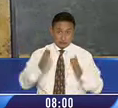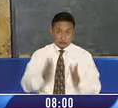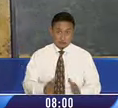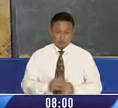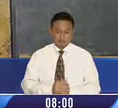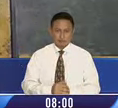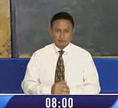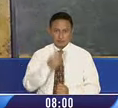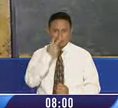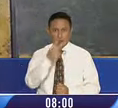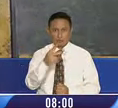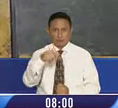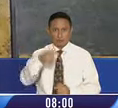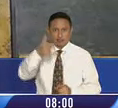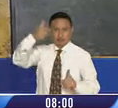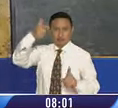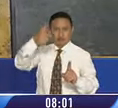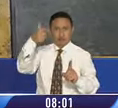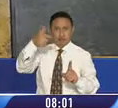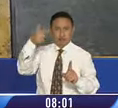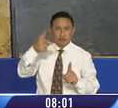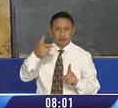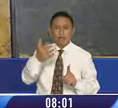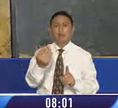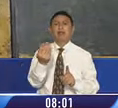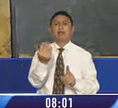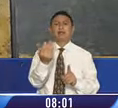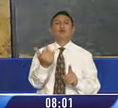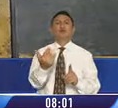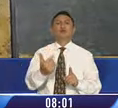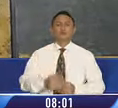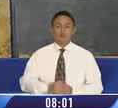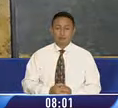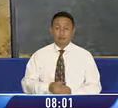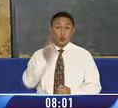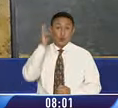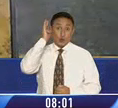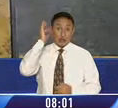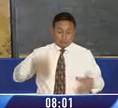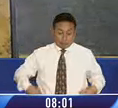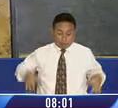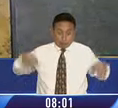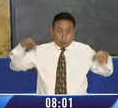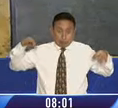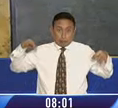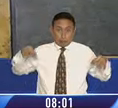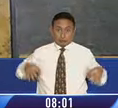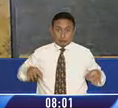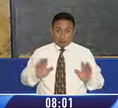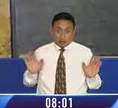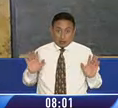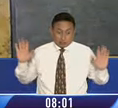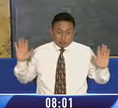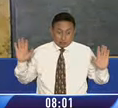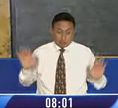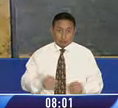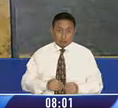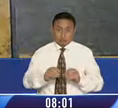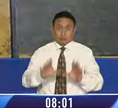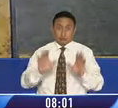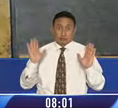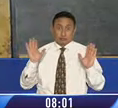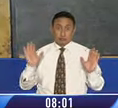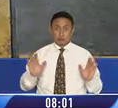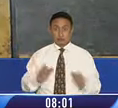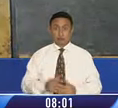nota claramente cómo las amedrentan para que entreguen todo lo que tienen. Una de las víctimas incluso se levanta la blusa para demostrarle que ya todo se